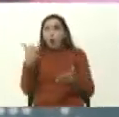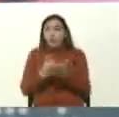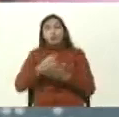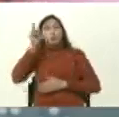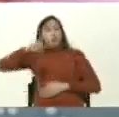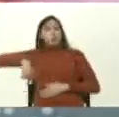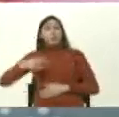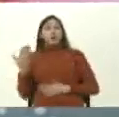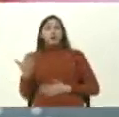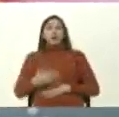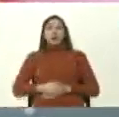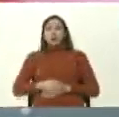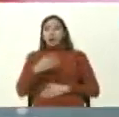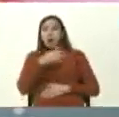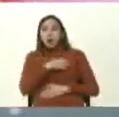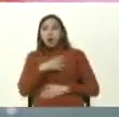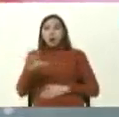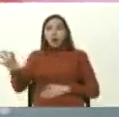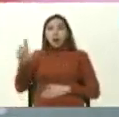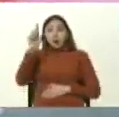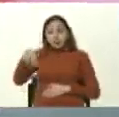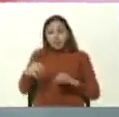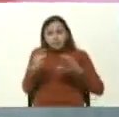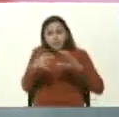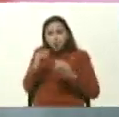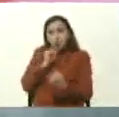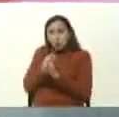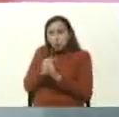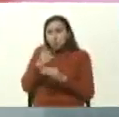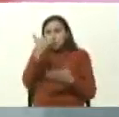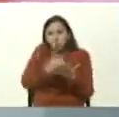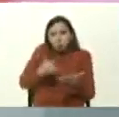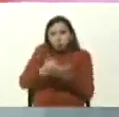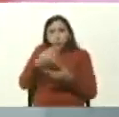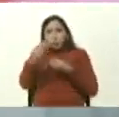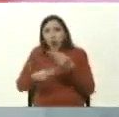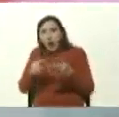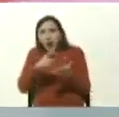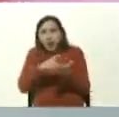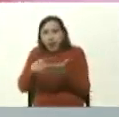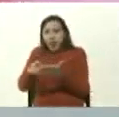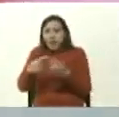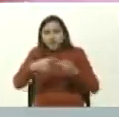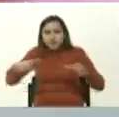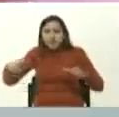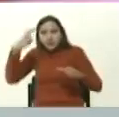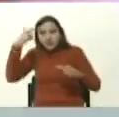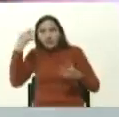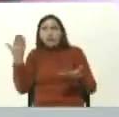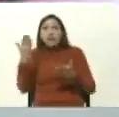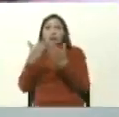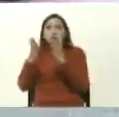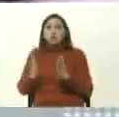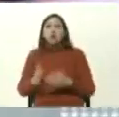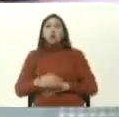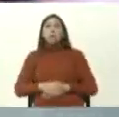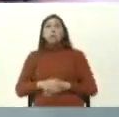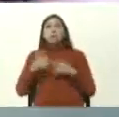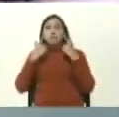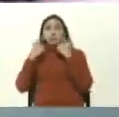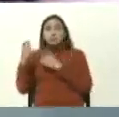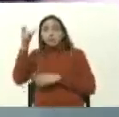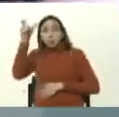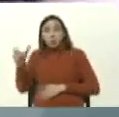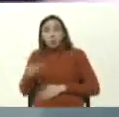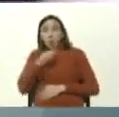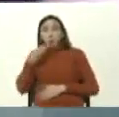la plataforma Patria para poder leer el ticket estudiantil, el B-Ticket. Yo quisiera que nuestro joven vicepresidente del